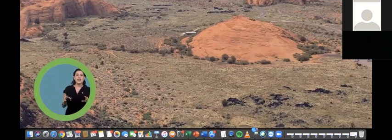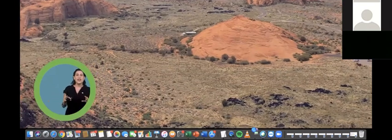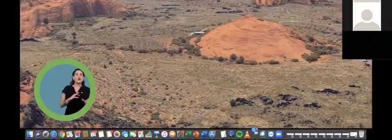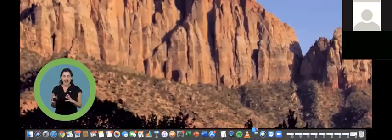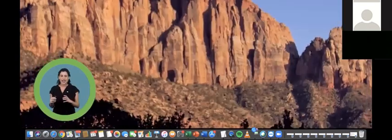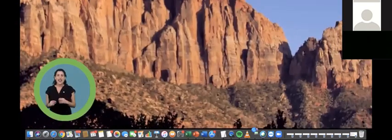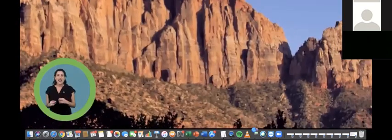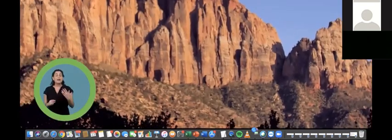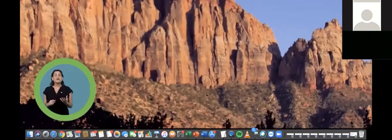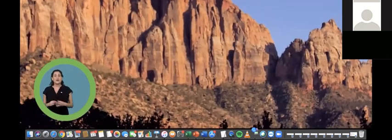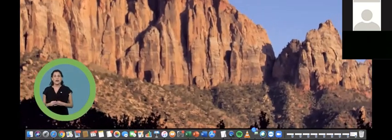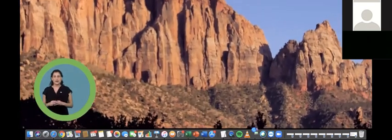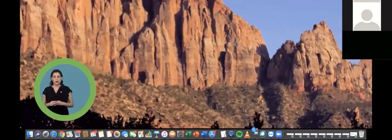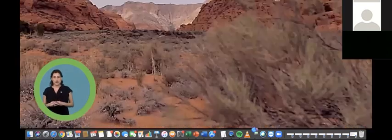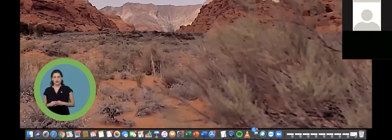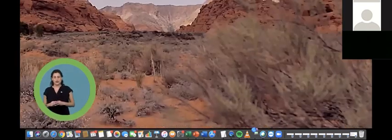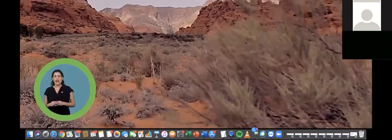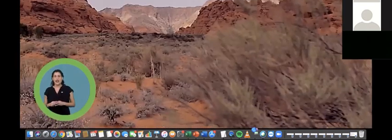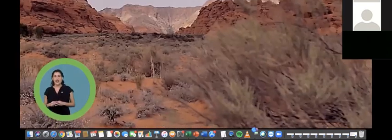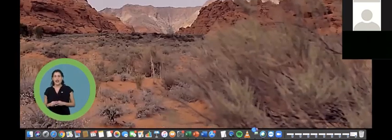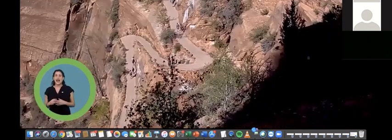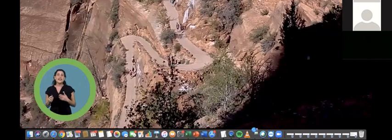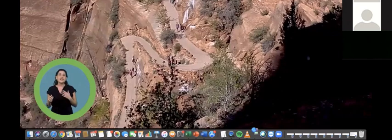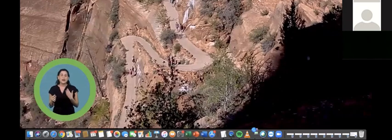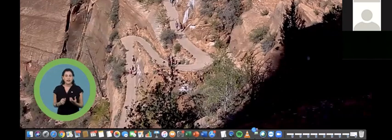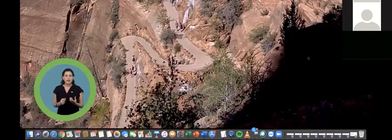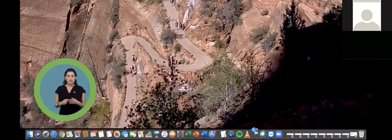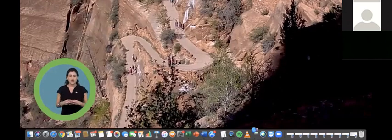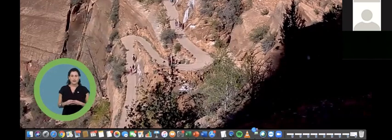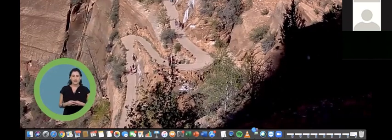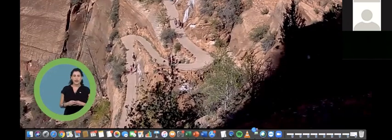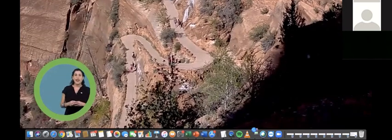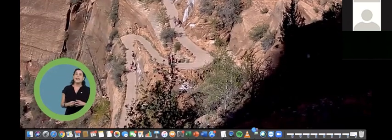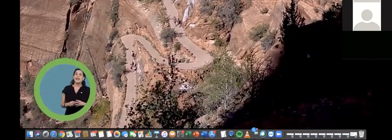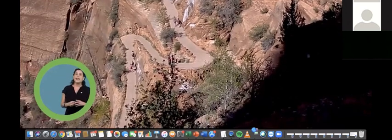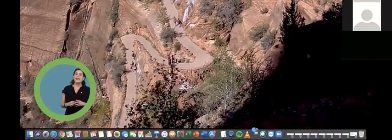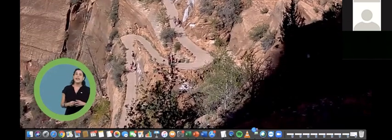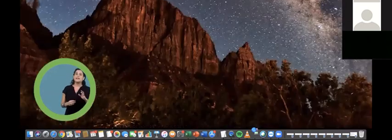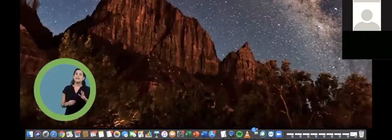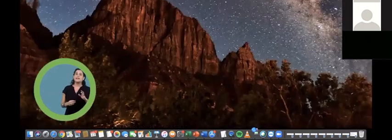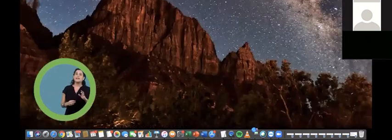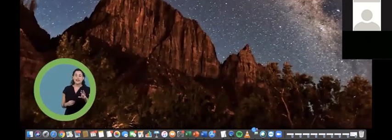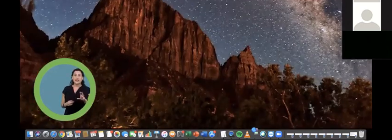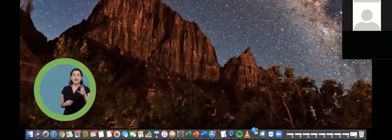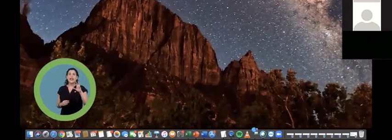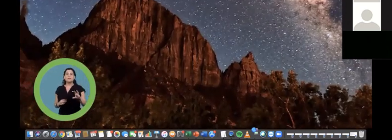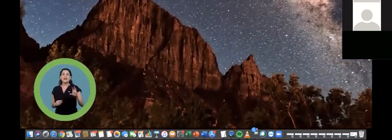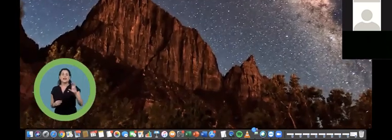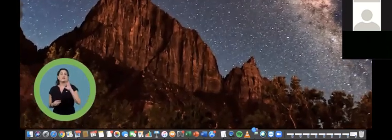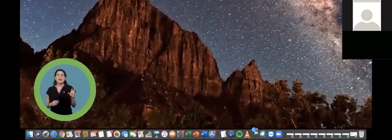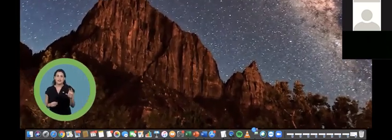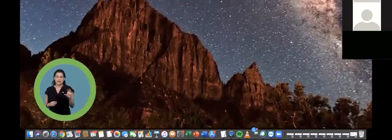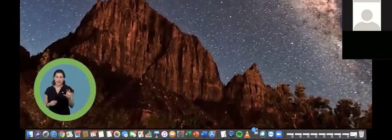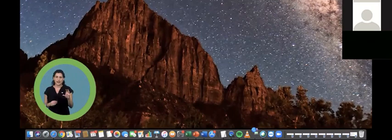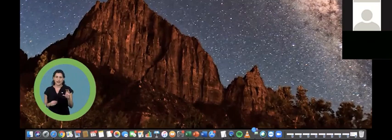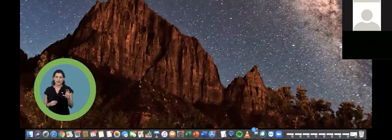vale mucho la pena explorar. Hay que hacer caminatas por este parque, y si se atreven, a acampar y observar las estrellas. El cielo